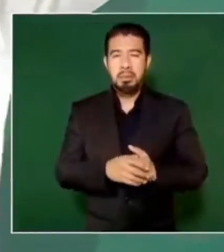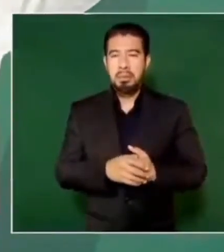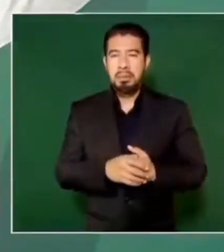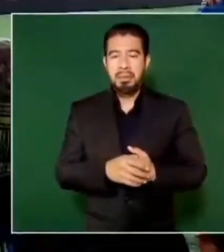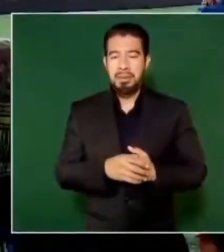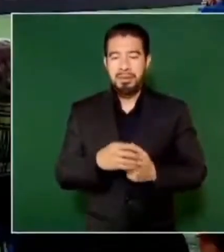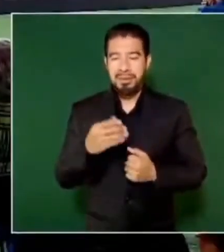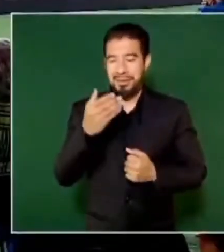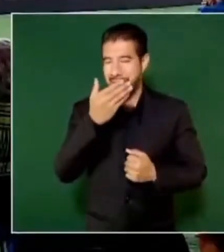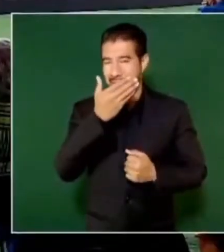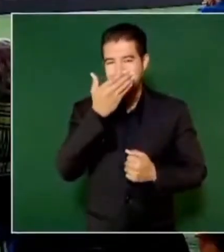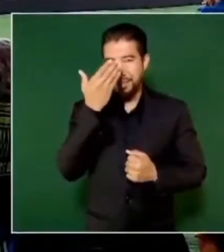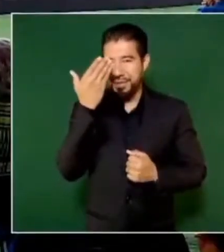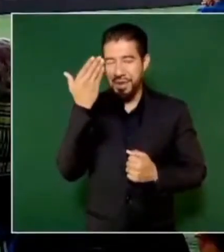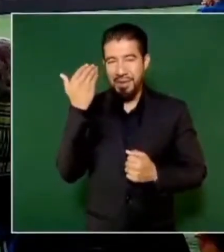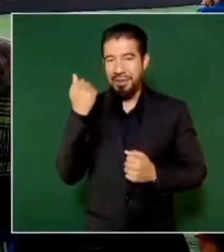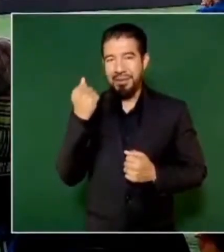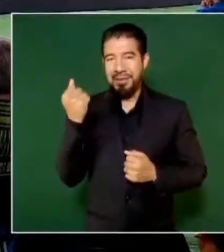sincronizado,